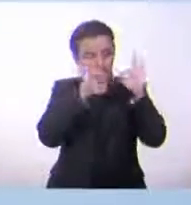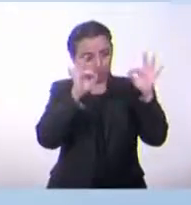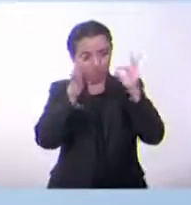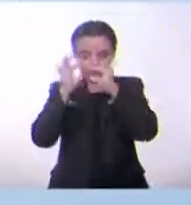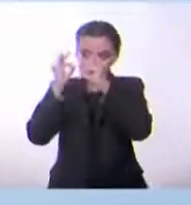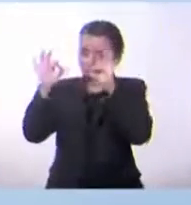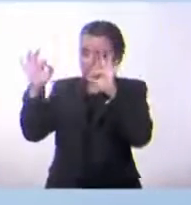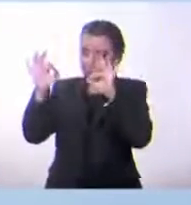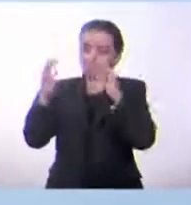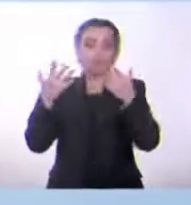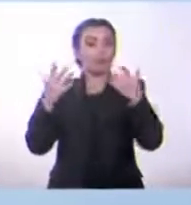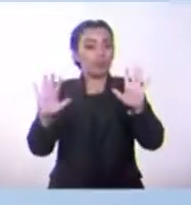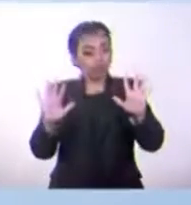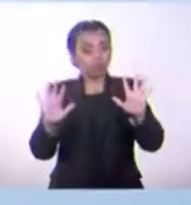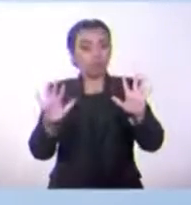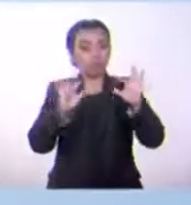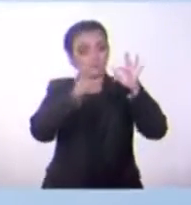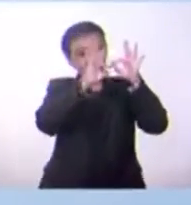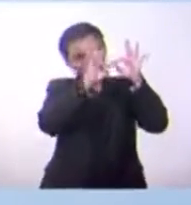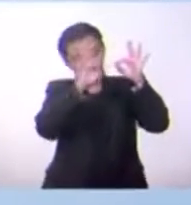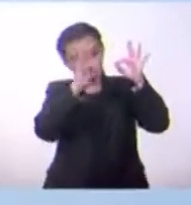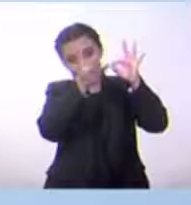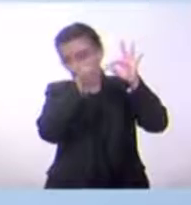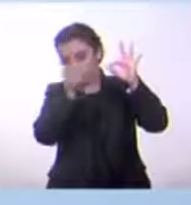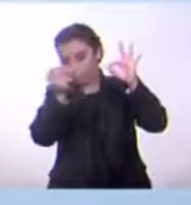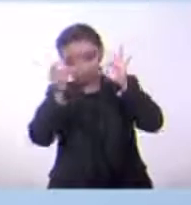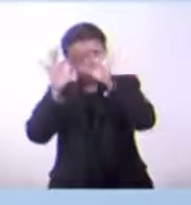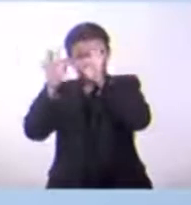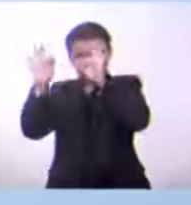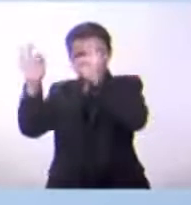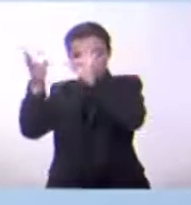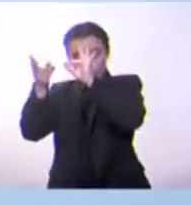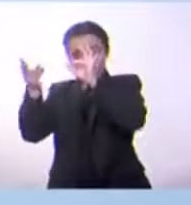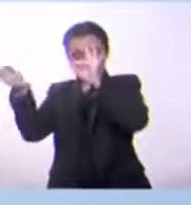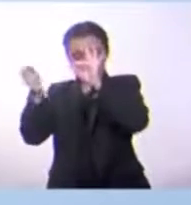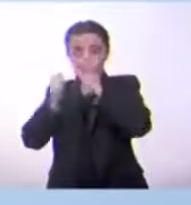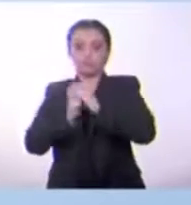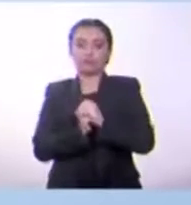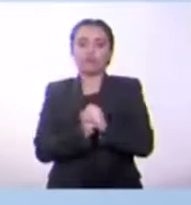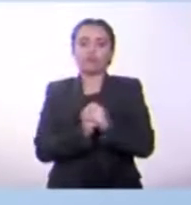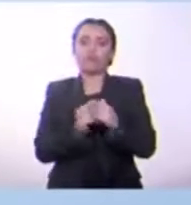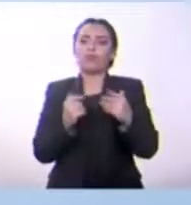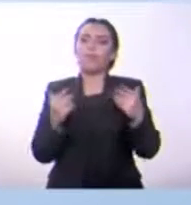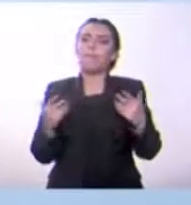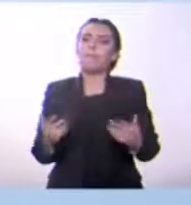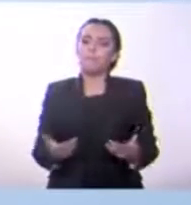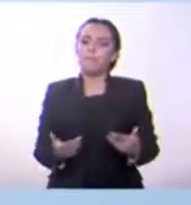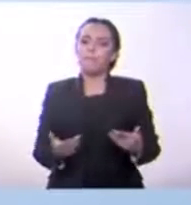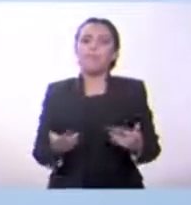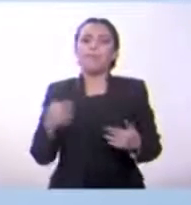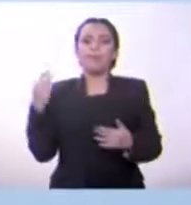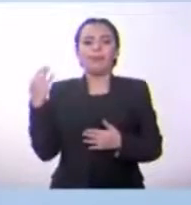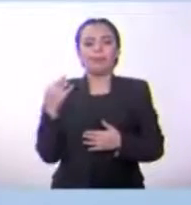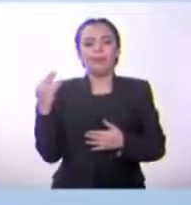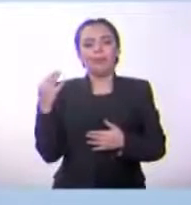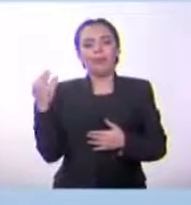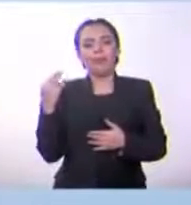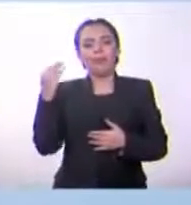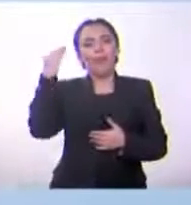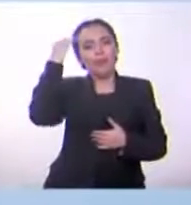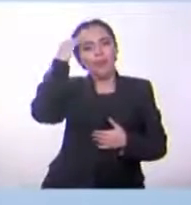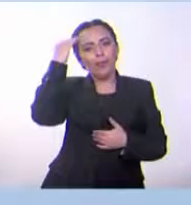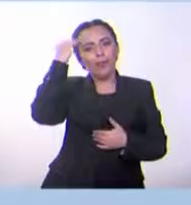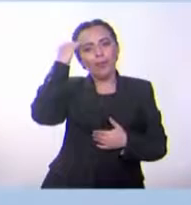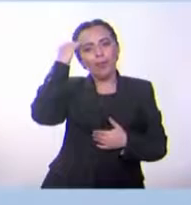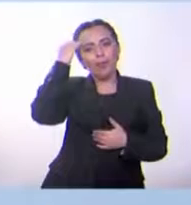para poder calcular cada una de las fracciones. Pero necesitamos conocer los moles